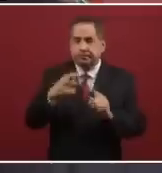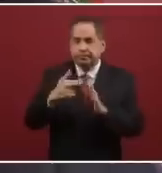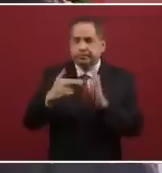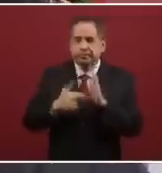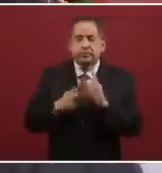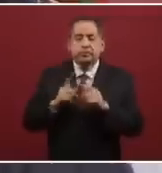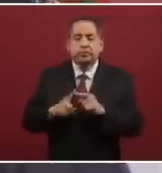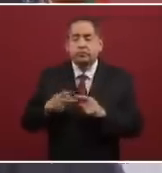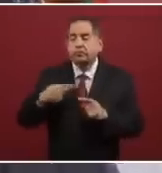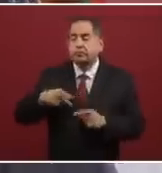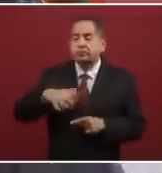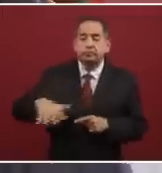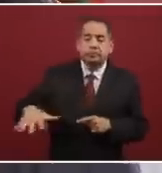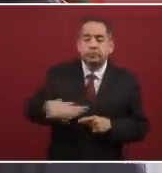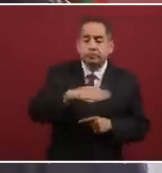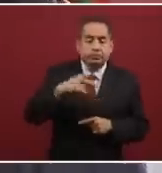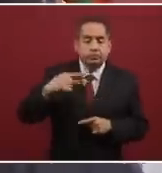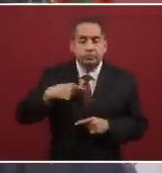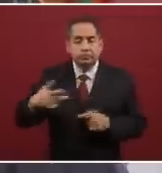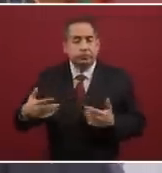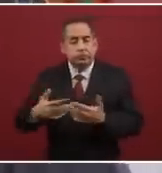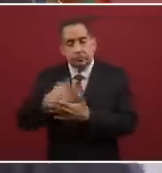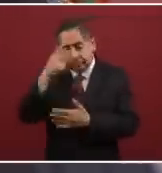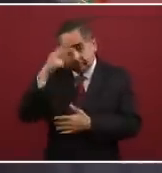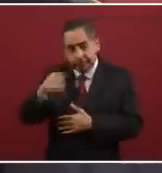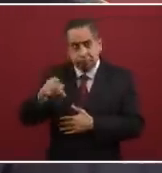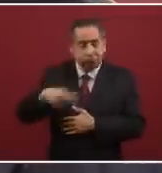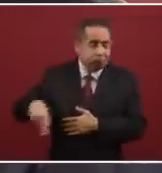el pueblo de México es un pueblo honesto.